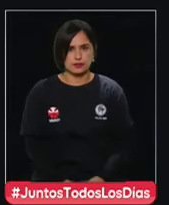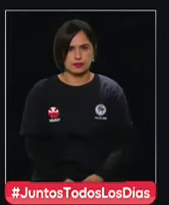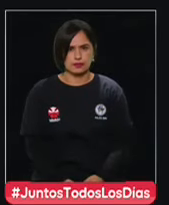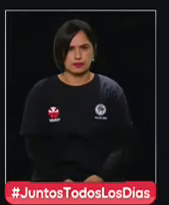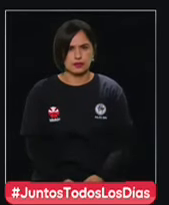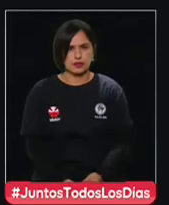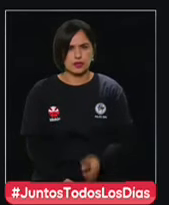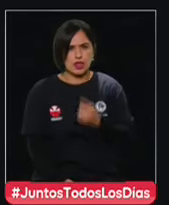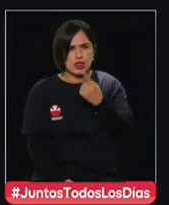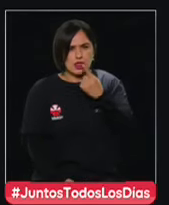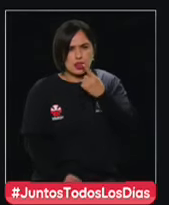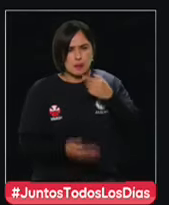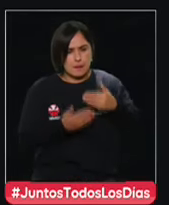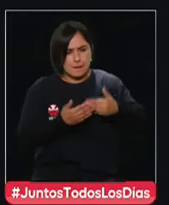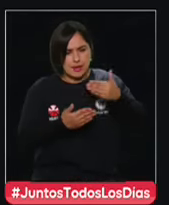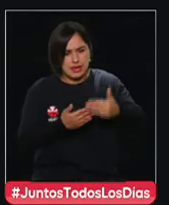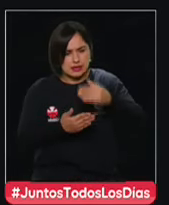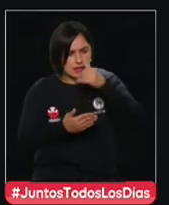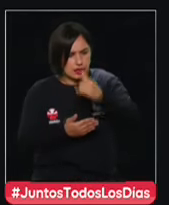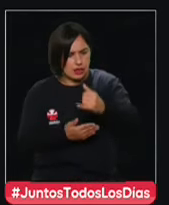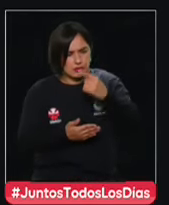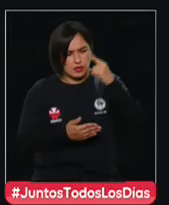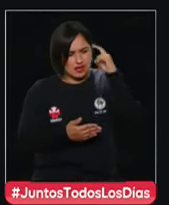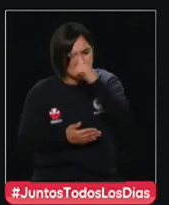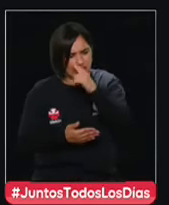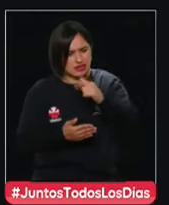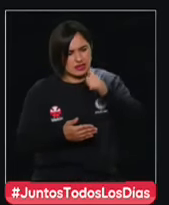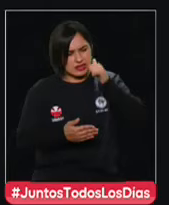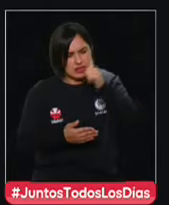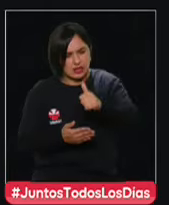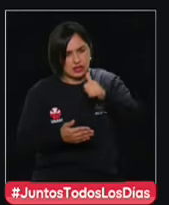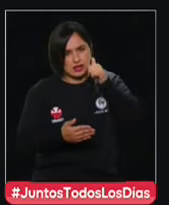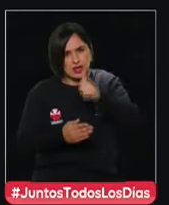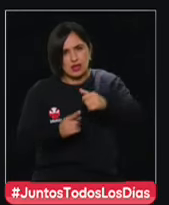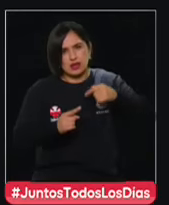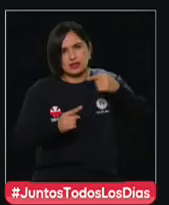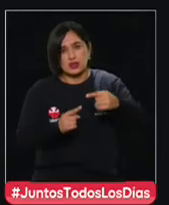Cada día era más difícil, un día tras otro más difícil.